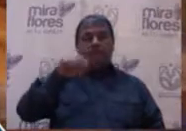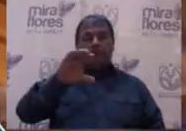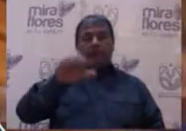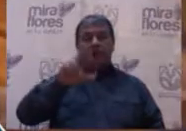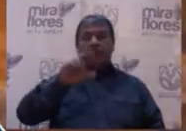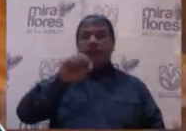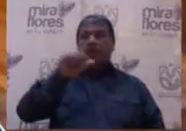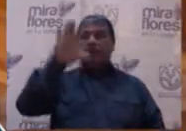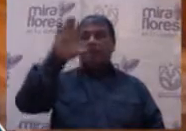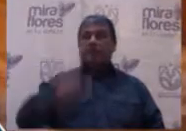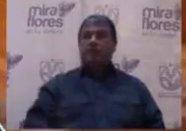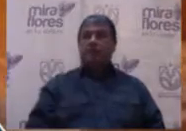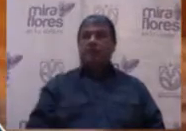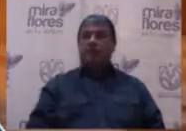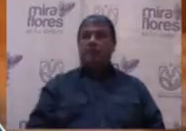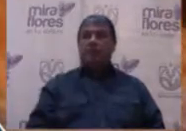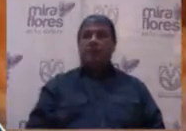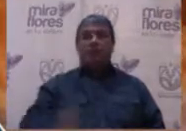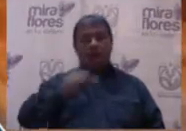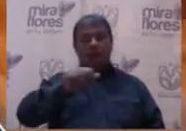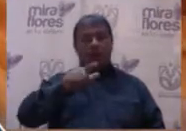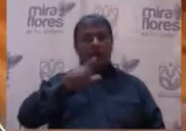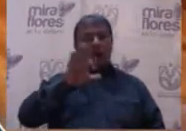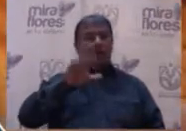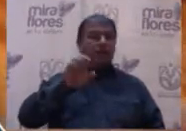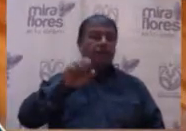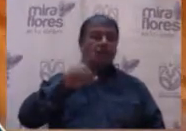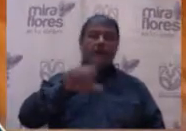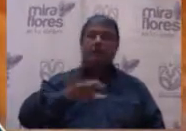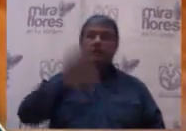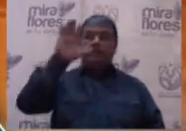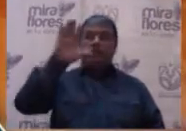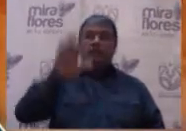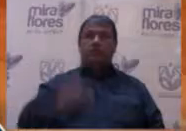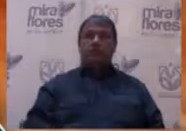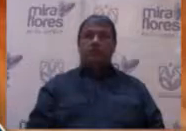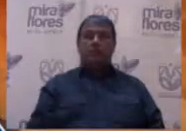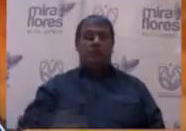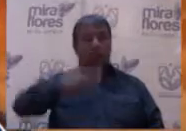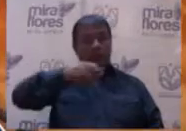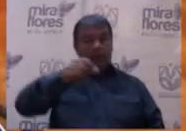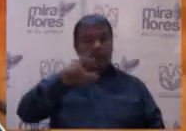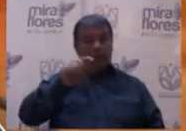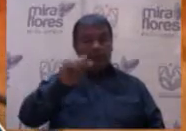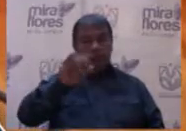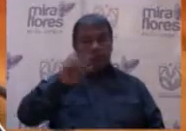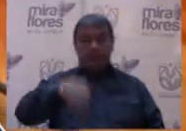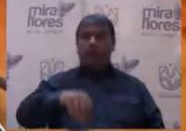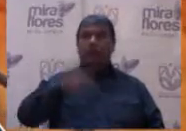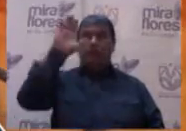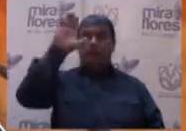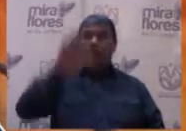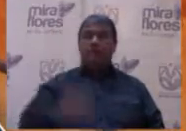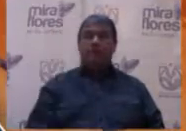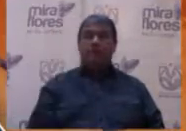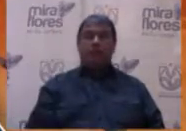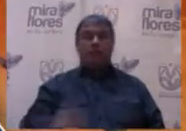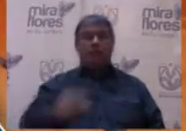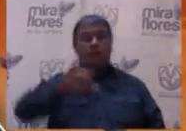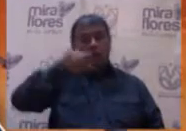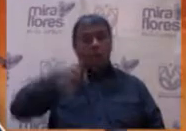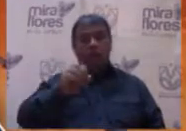Camino. Presente. Señor Alfredo Lee Gabriel. Presente. Señor Martín Bustamante Castro. Presente.